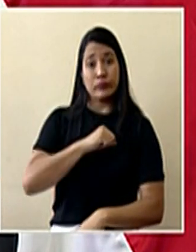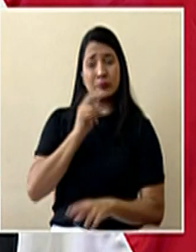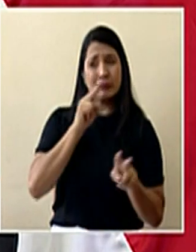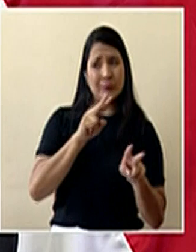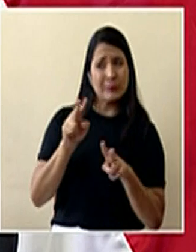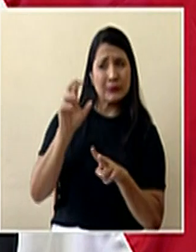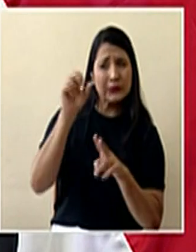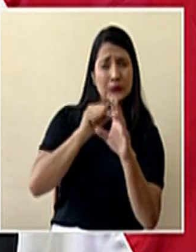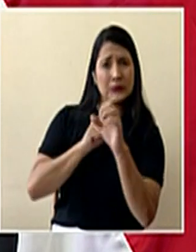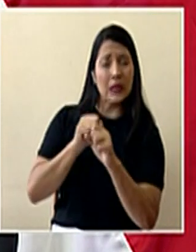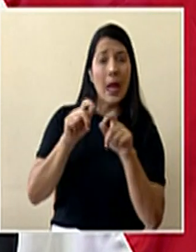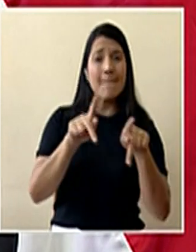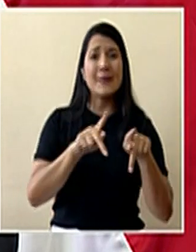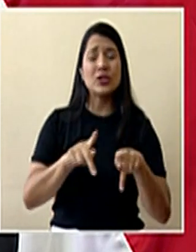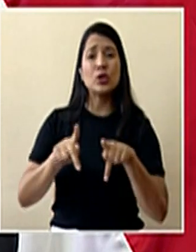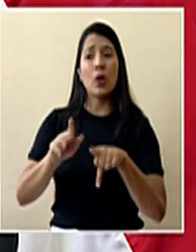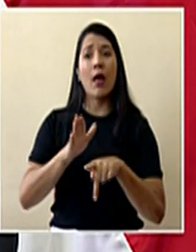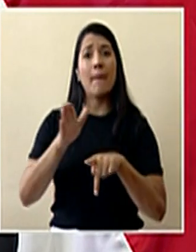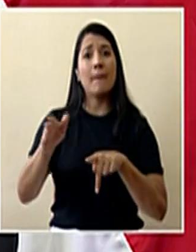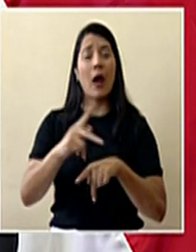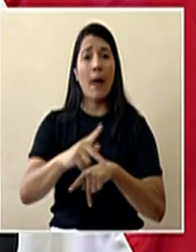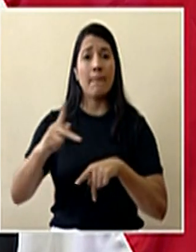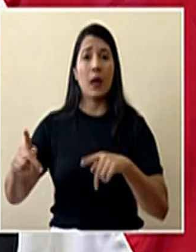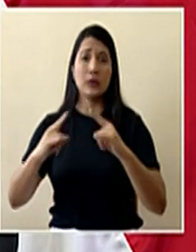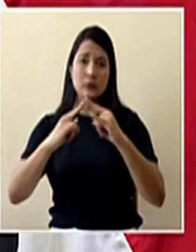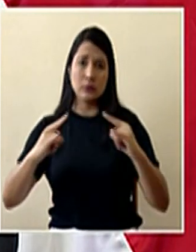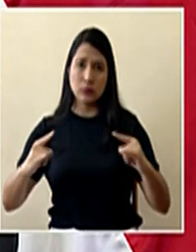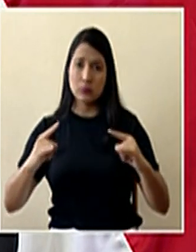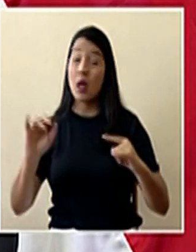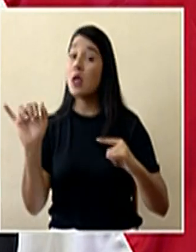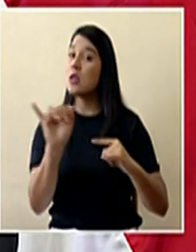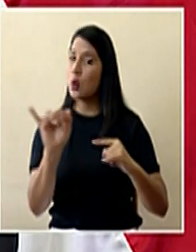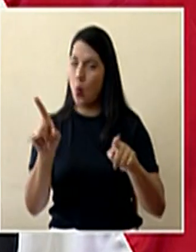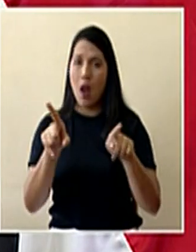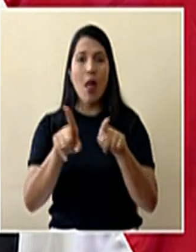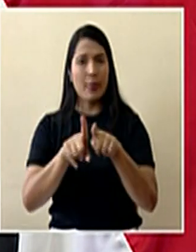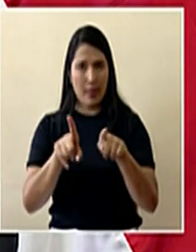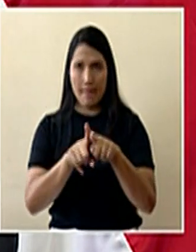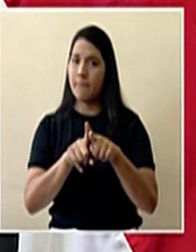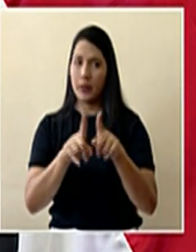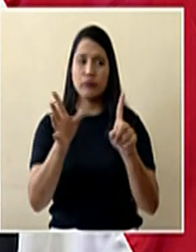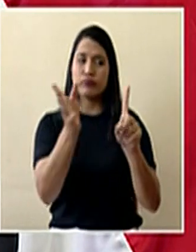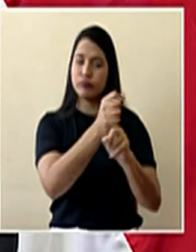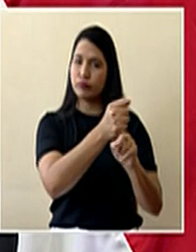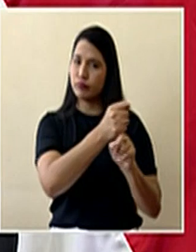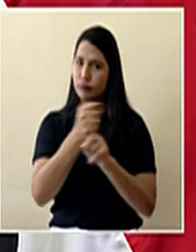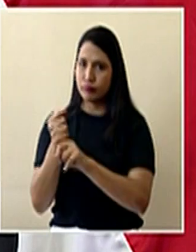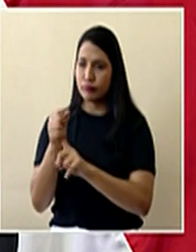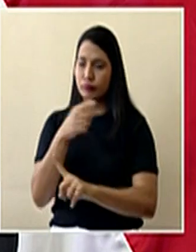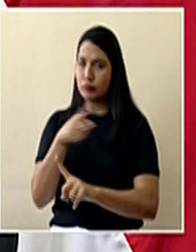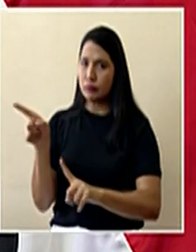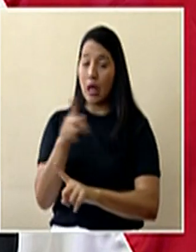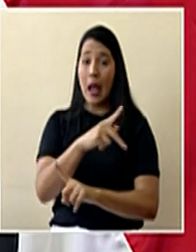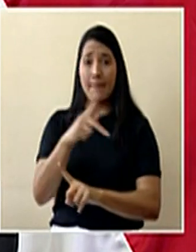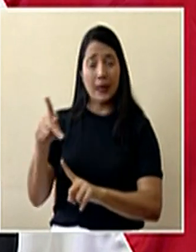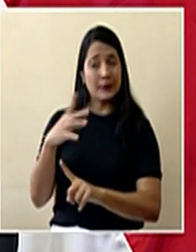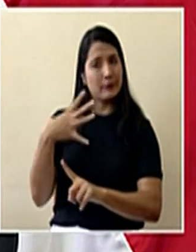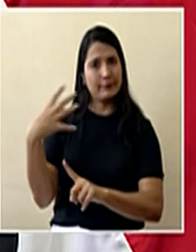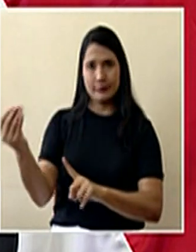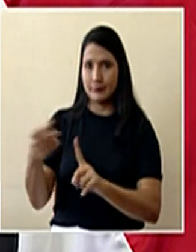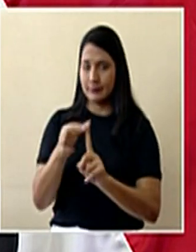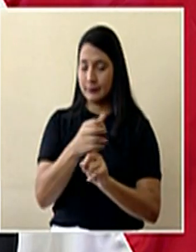encontramos personas acampando o en las playas. Igual procede la detención, sacarlos del lugar y pasar un informe